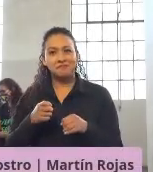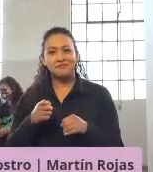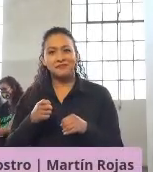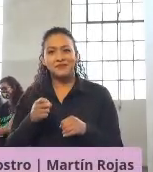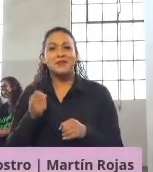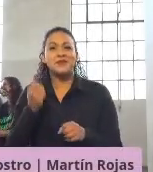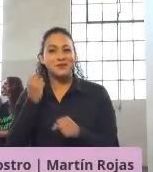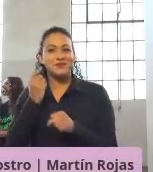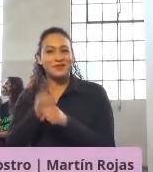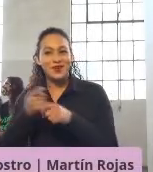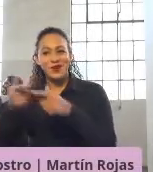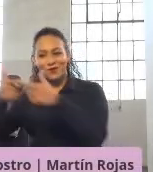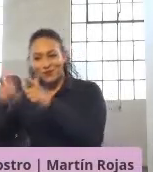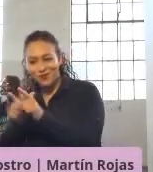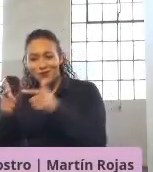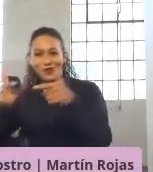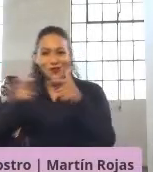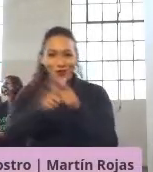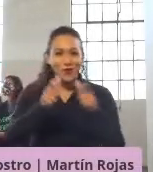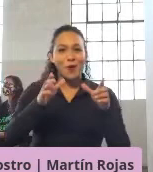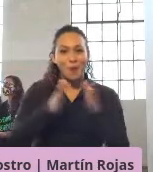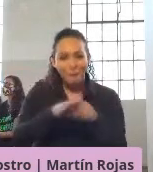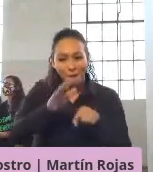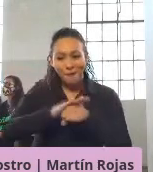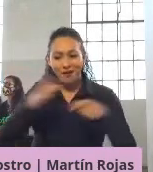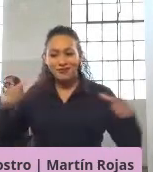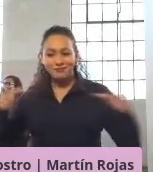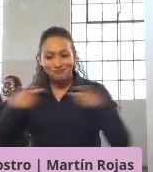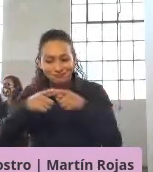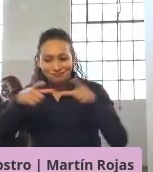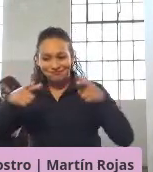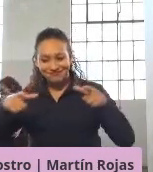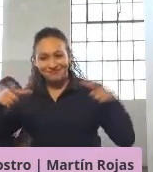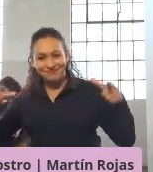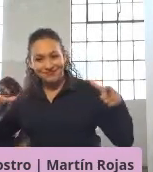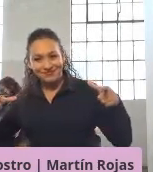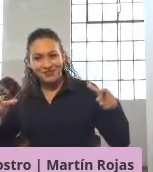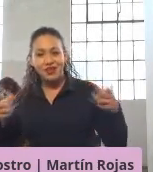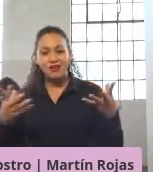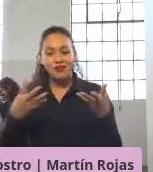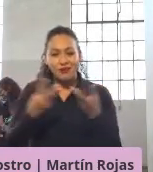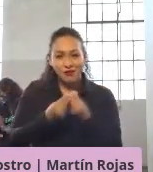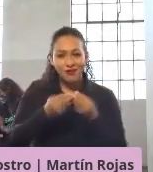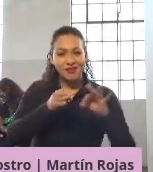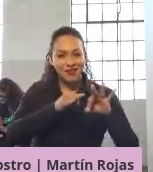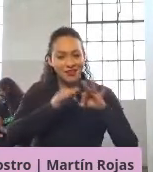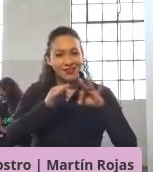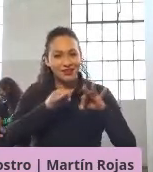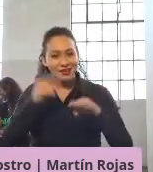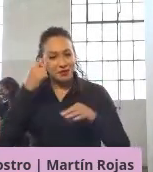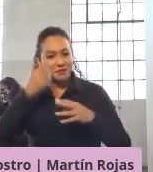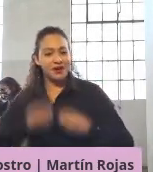este grupo de grupos que buscamos precisamente eso de maneras muy diversas y